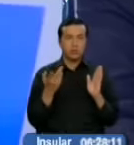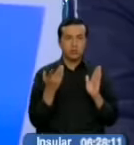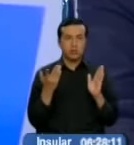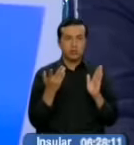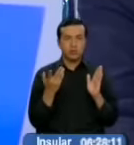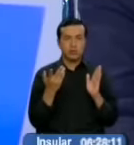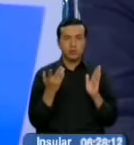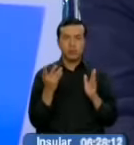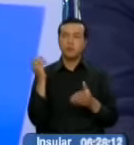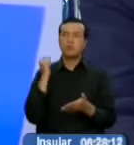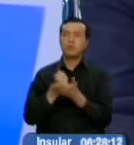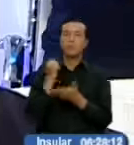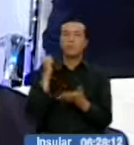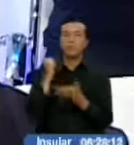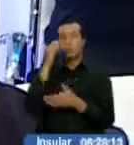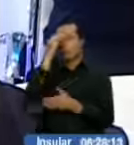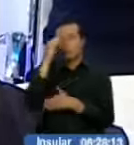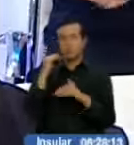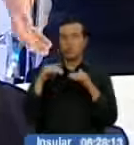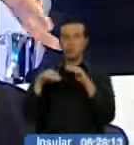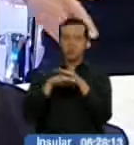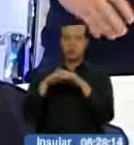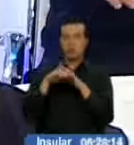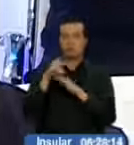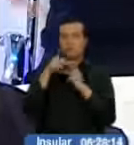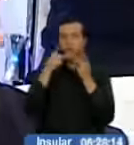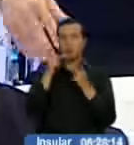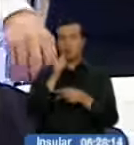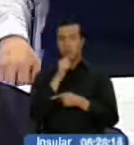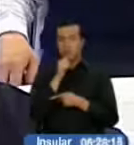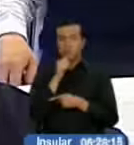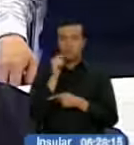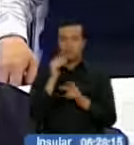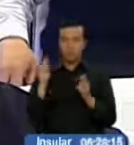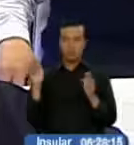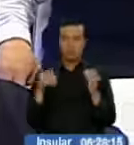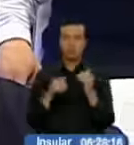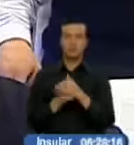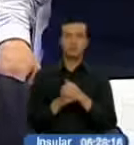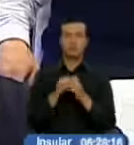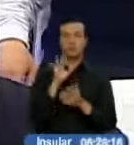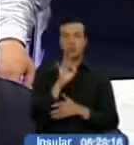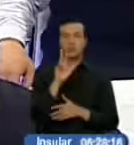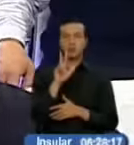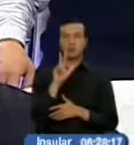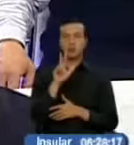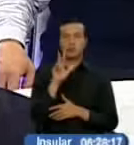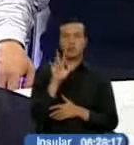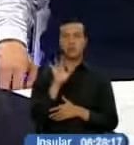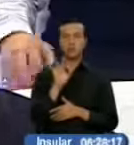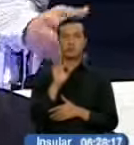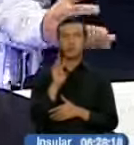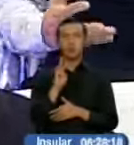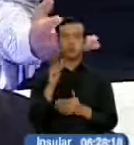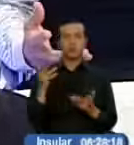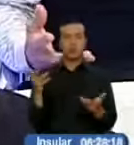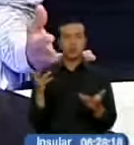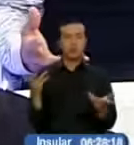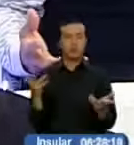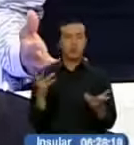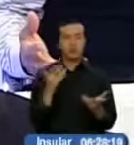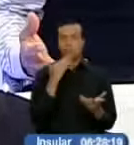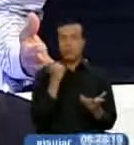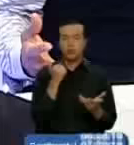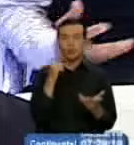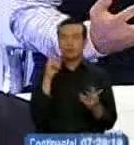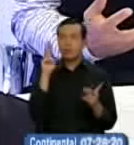de la matrícula en la educación básica, pública y privada, okay. Y los demás sistemas. De 93 a 96... De ahí no tienes mejoras